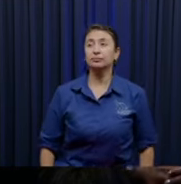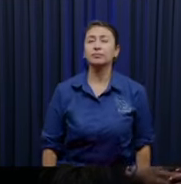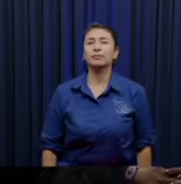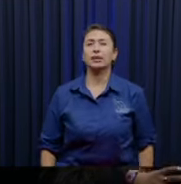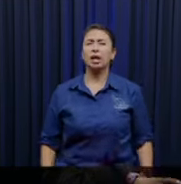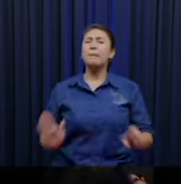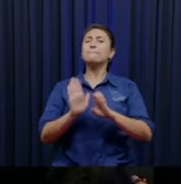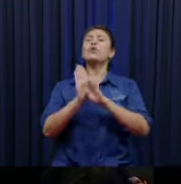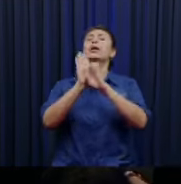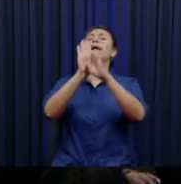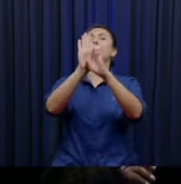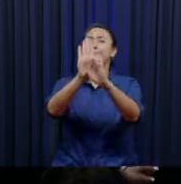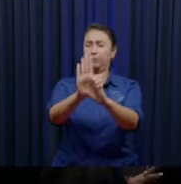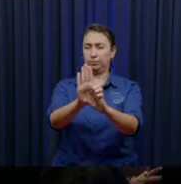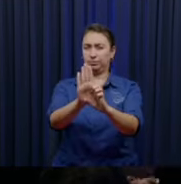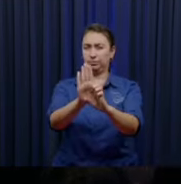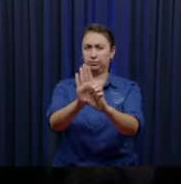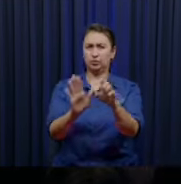almáticos.